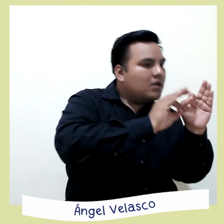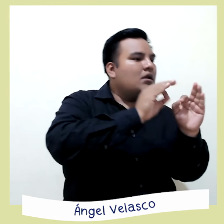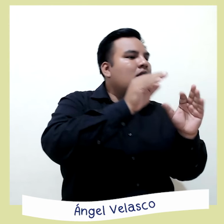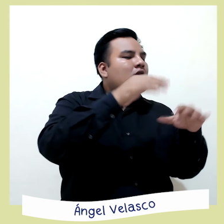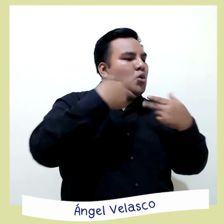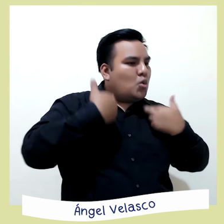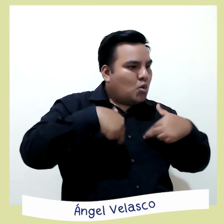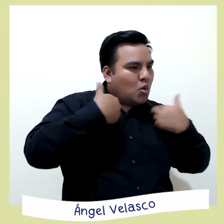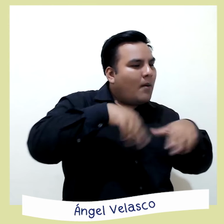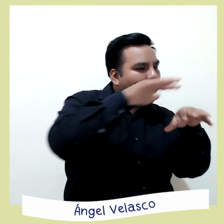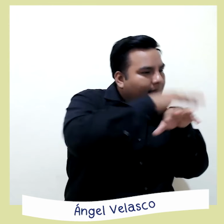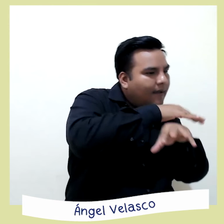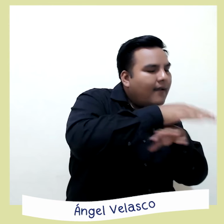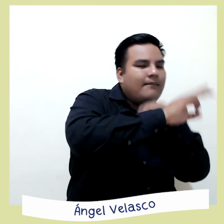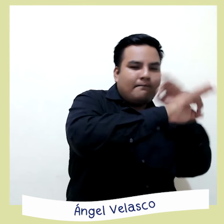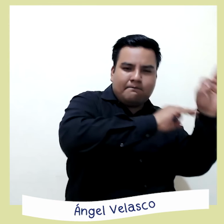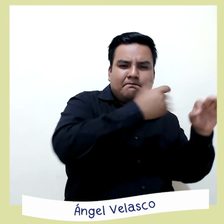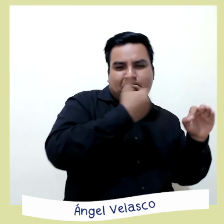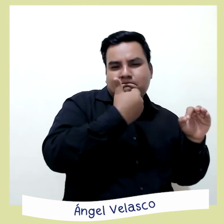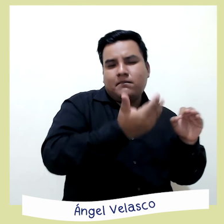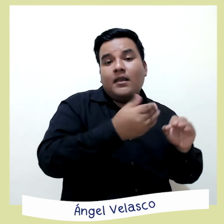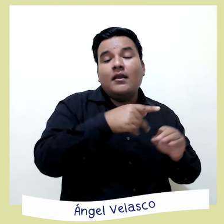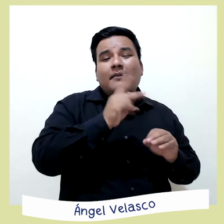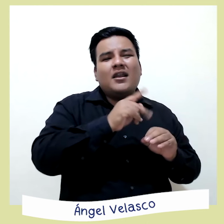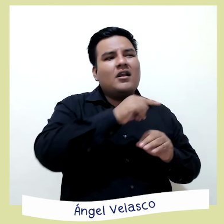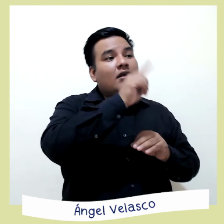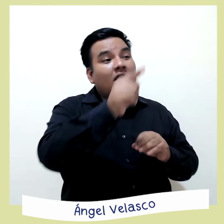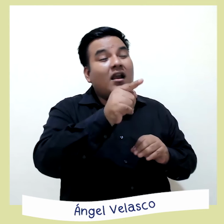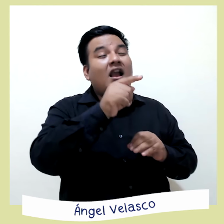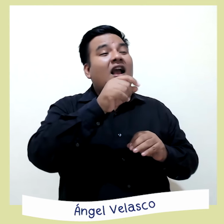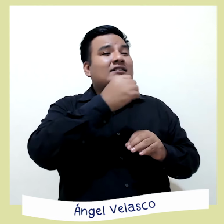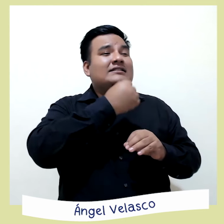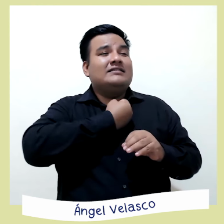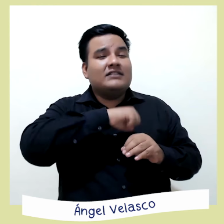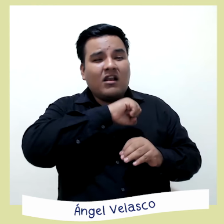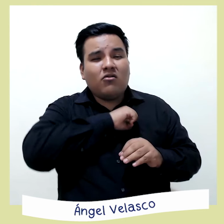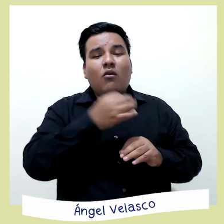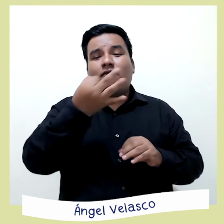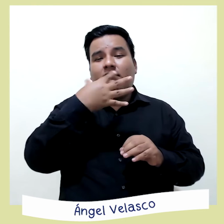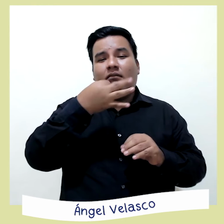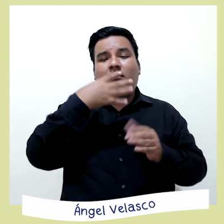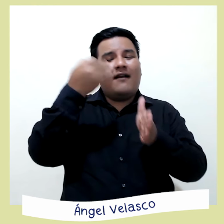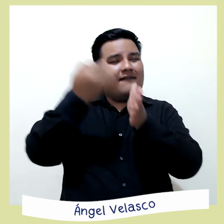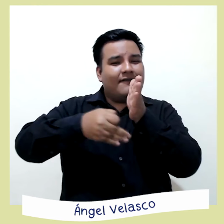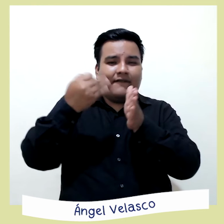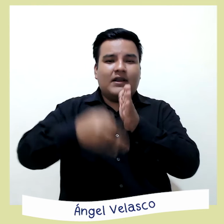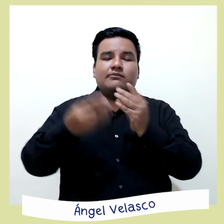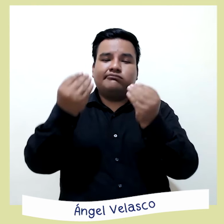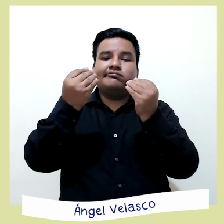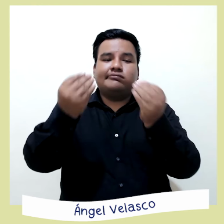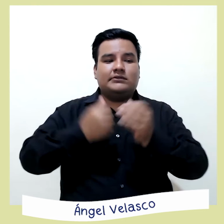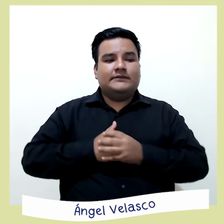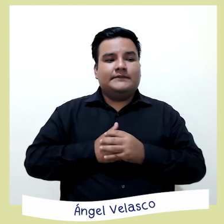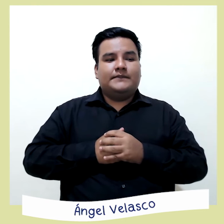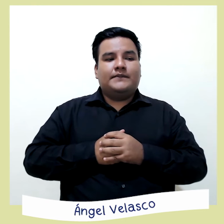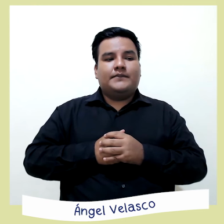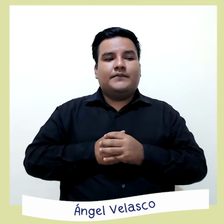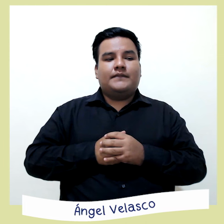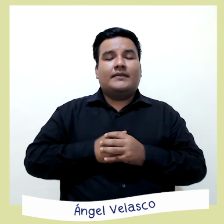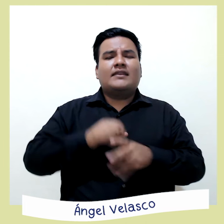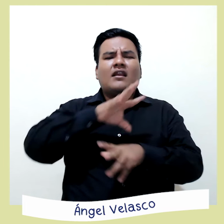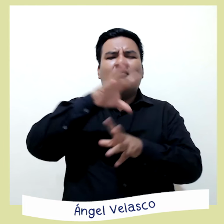niños, los quieren mucho, les dan de comer, los cambian, pero en las cuestiones médicas